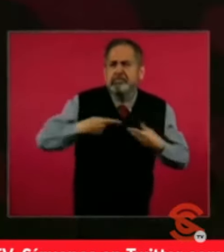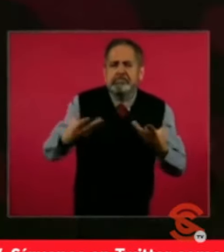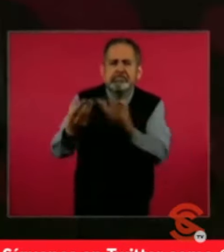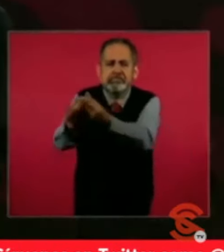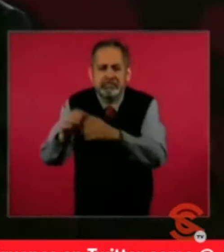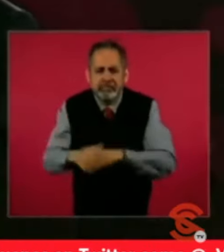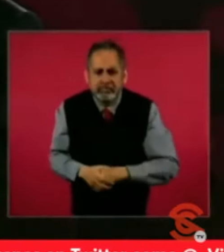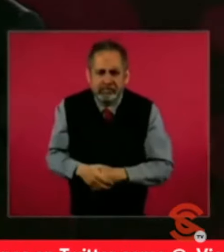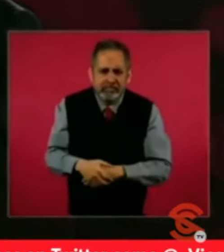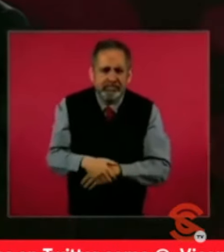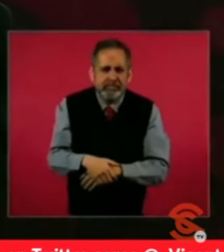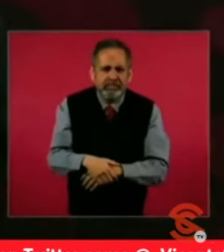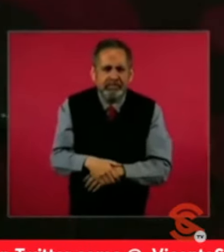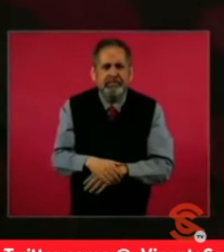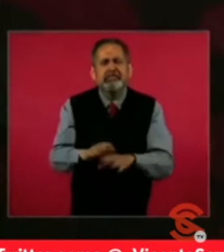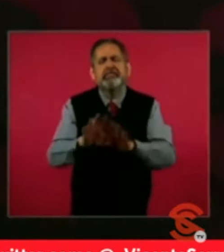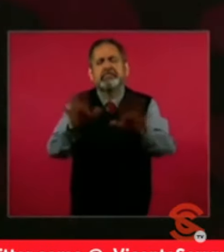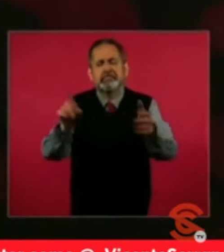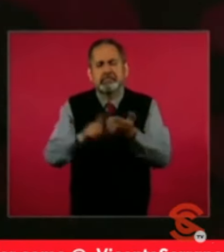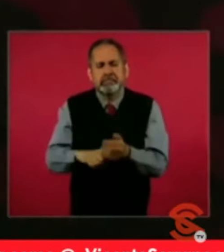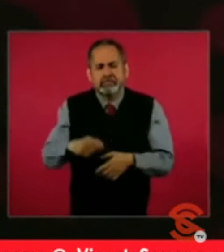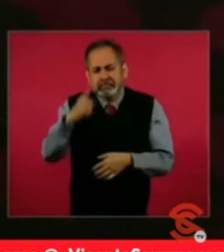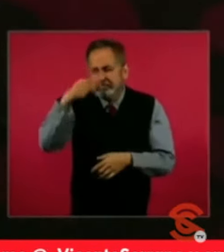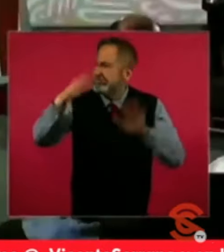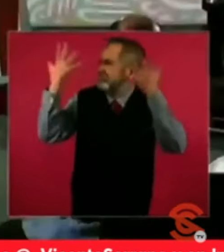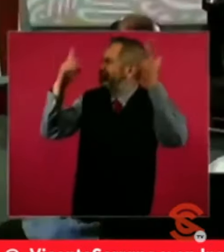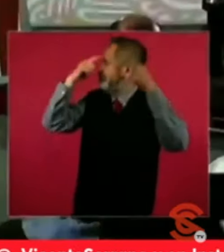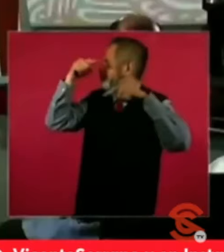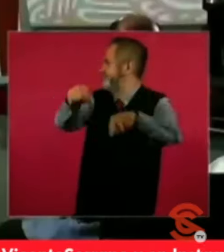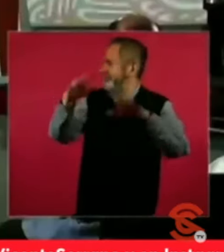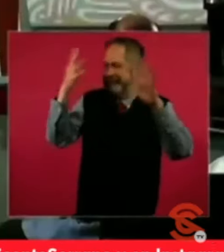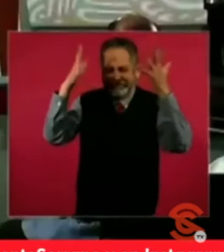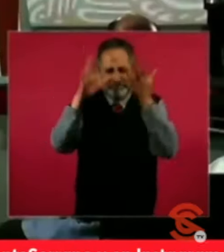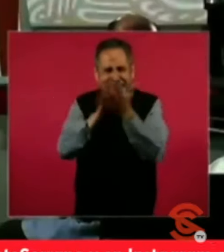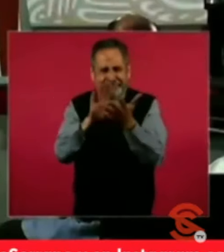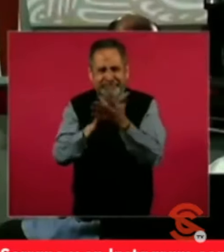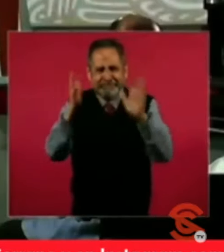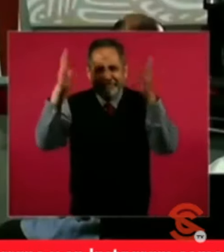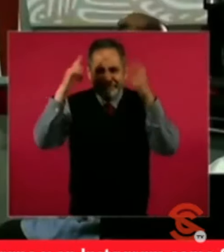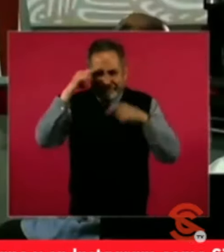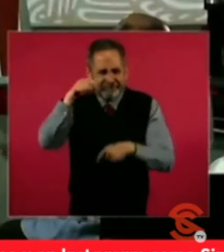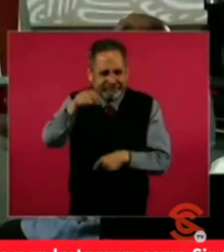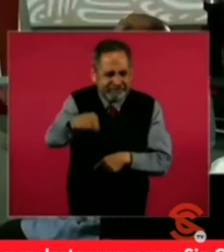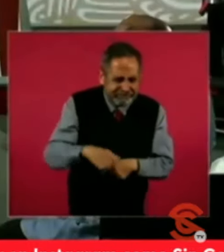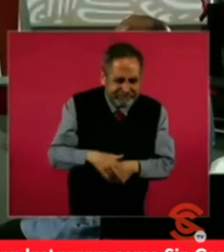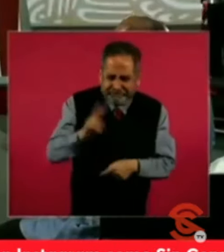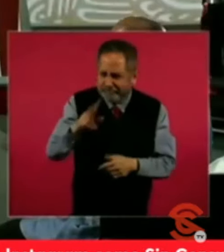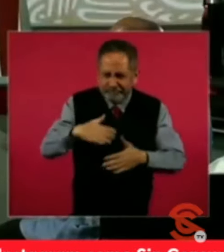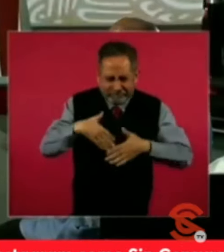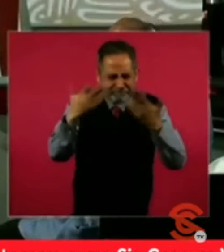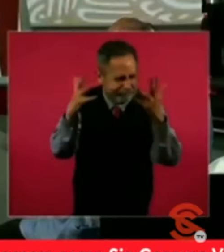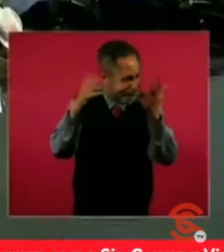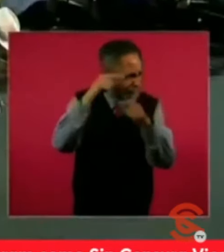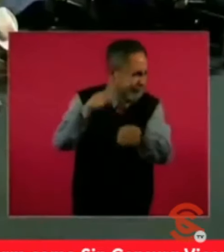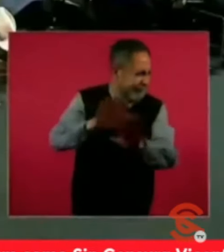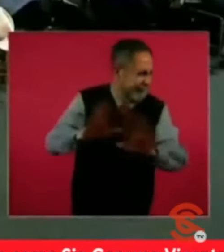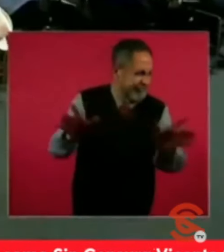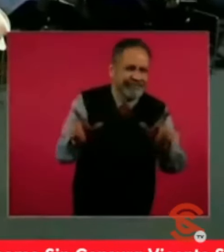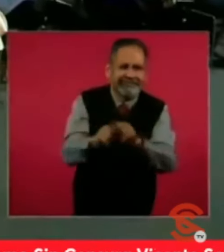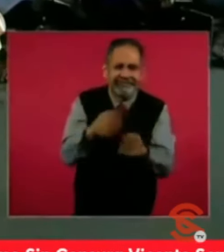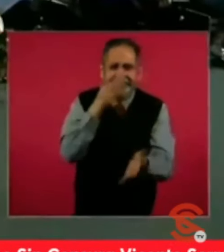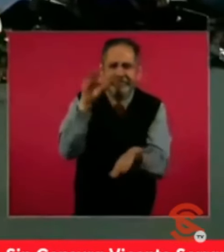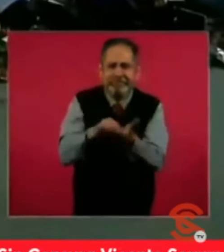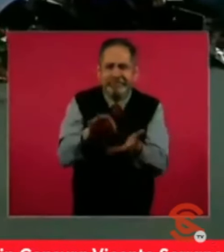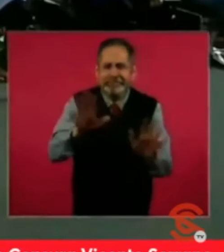ya. Pero ya. Entonces... Y un aplauso para ti. Ay, y usted no... No, pero... Un aplauso sincero para ti. Para